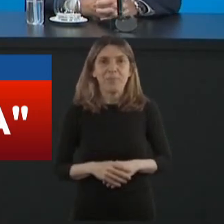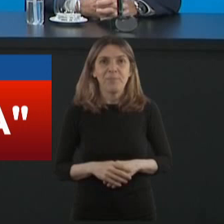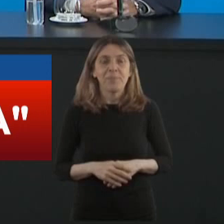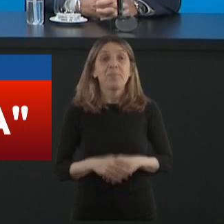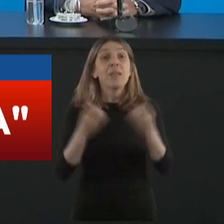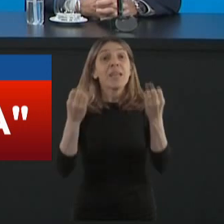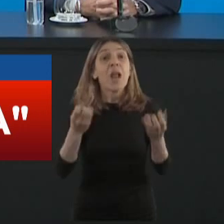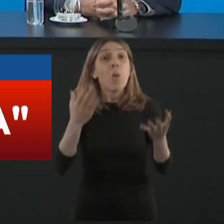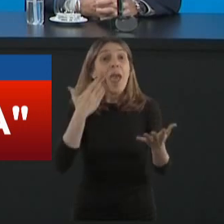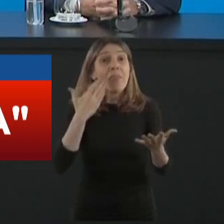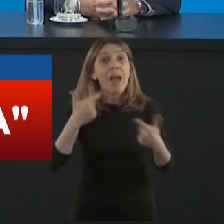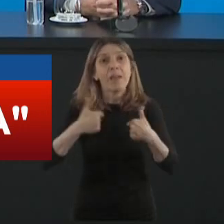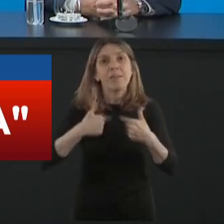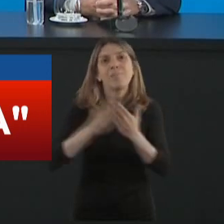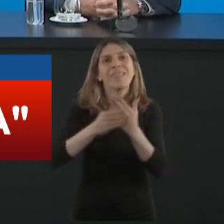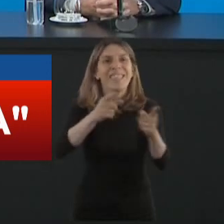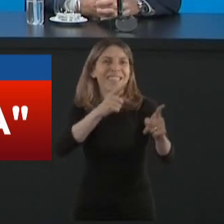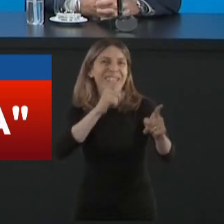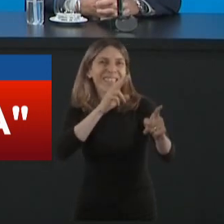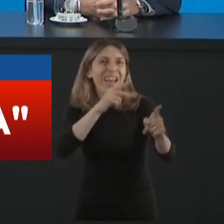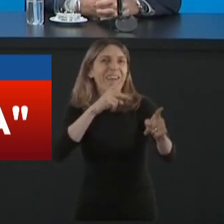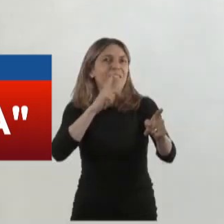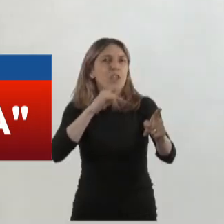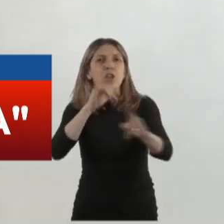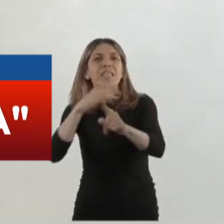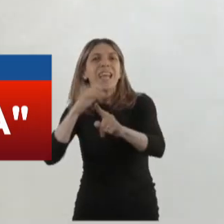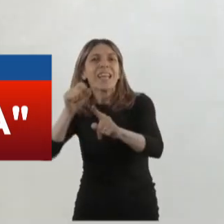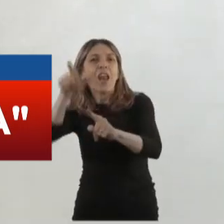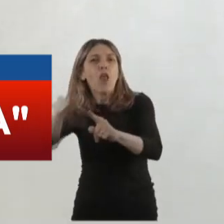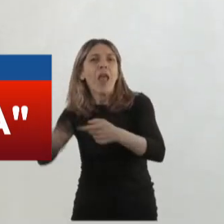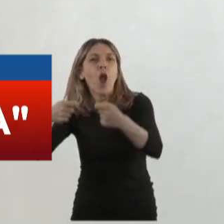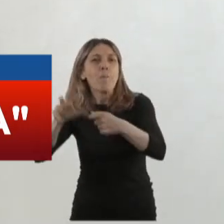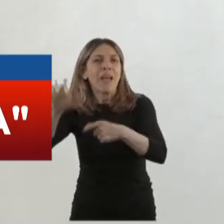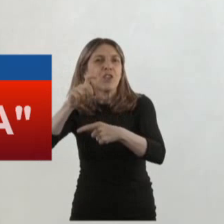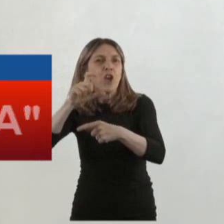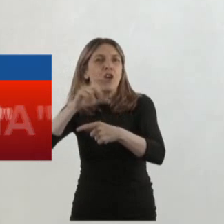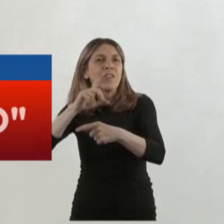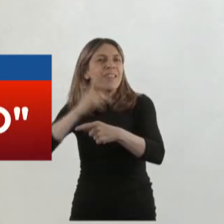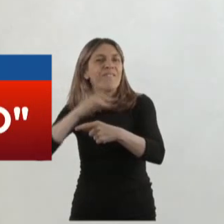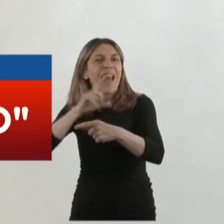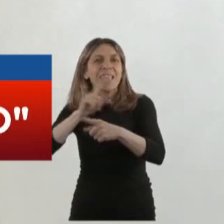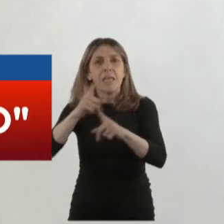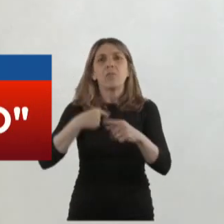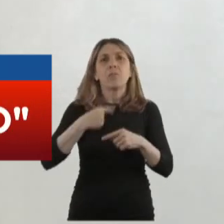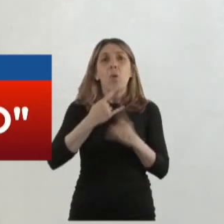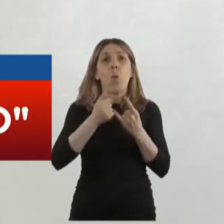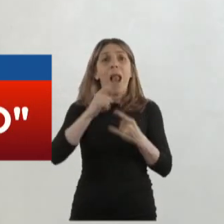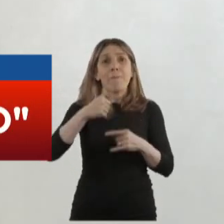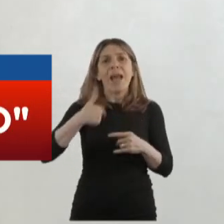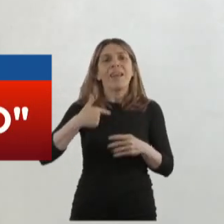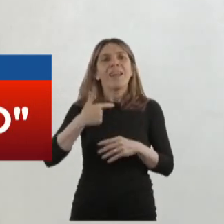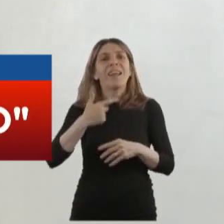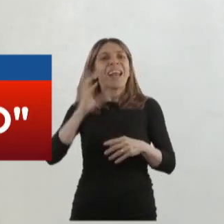¿Qué tal? Buenas tardes, Ministra Bisotti, Secretario de Comercio Feletti. empresario, Fabián Waldman, de FM La